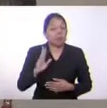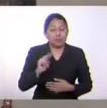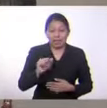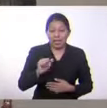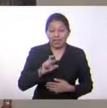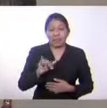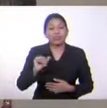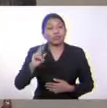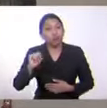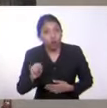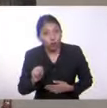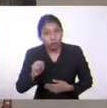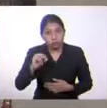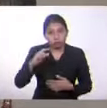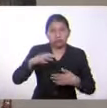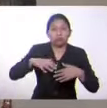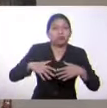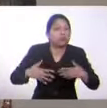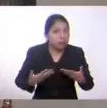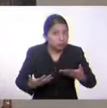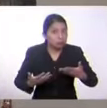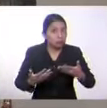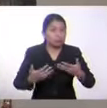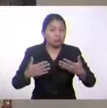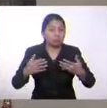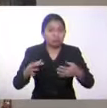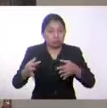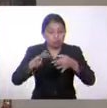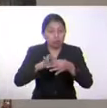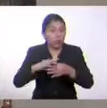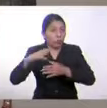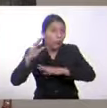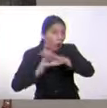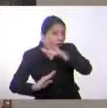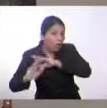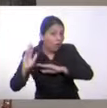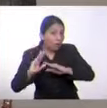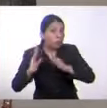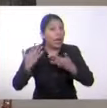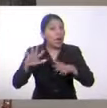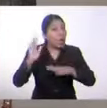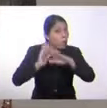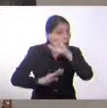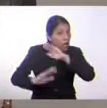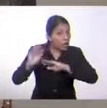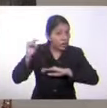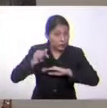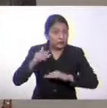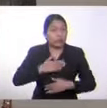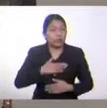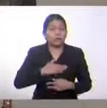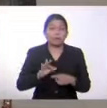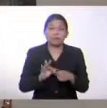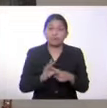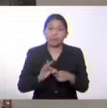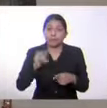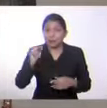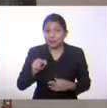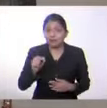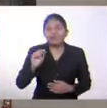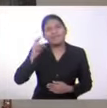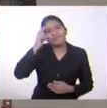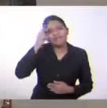textos literarios y quizás más aún con los cuentos, pero los cuentos están cumpliendo una función. Estos